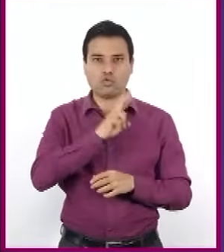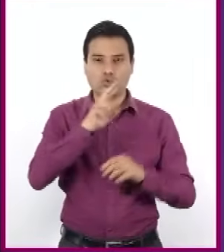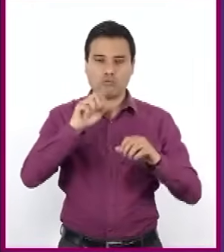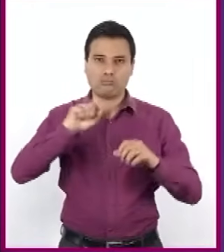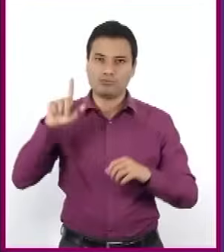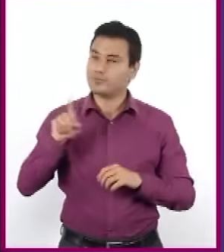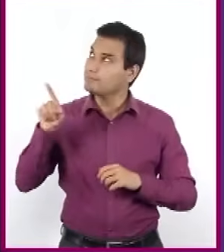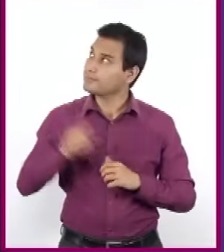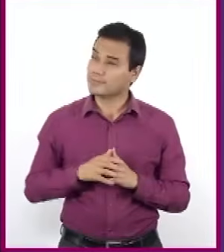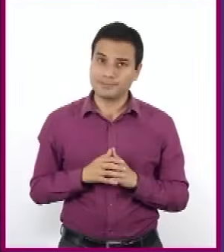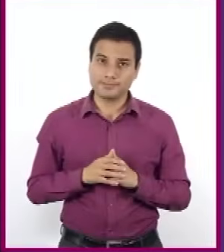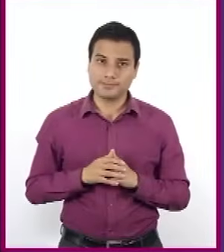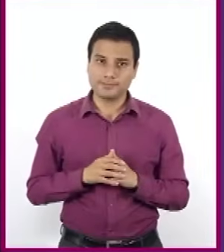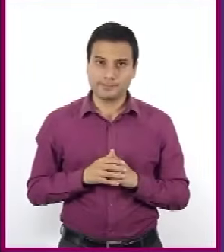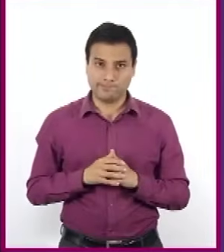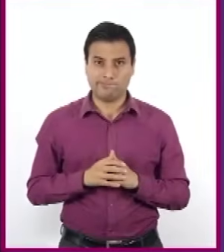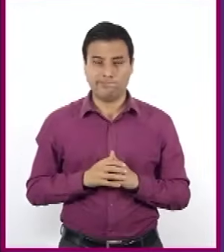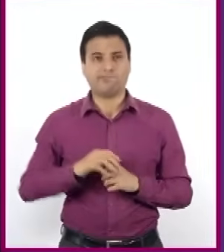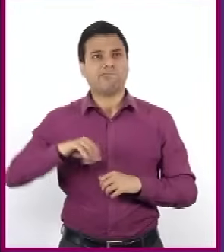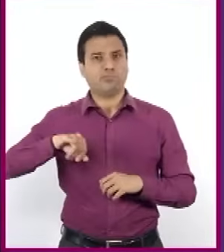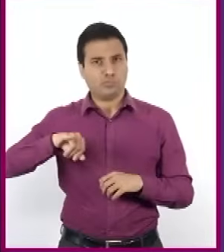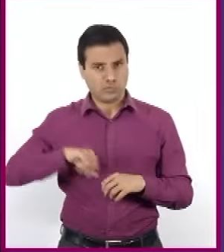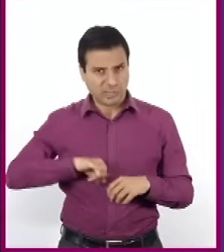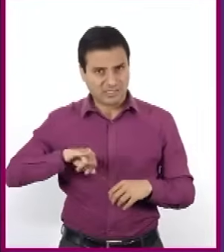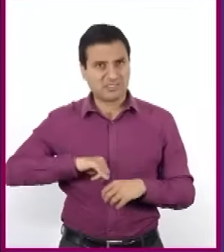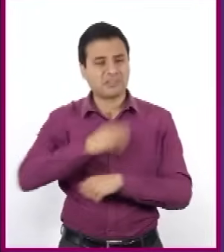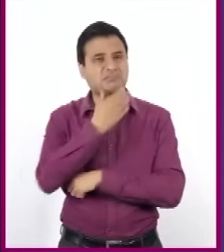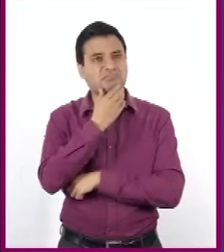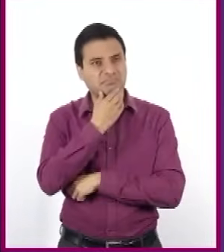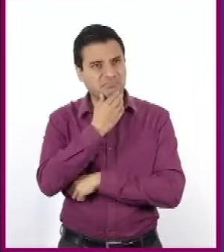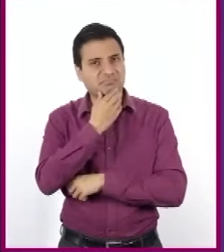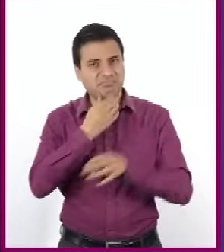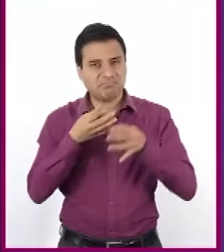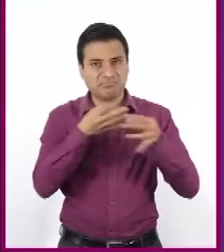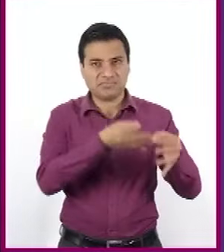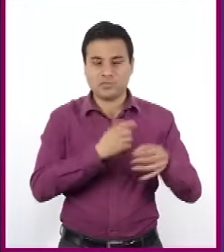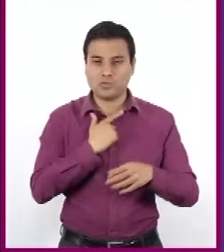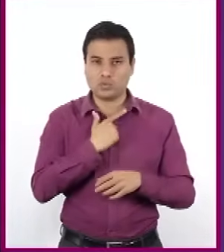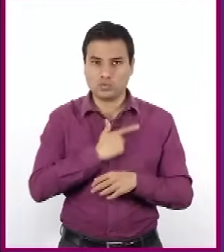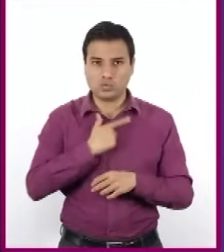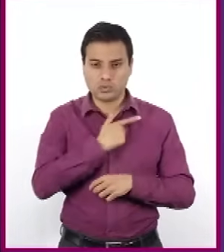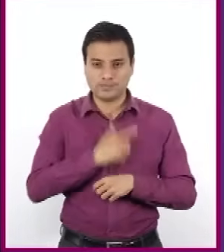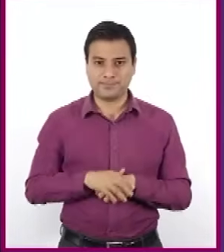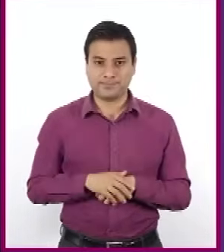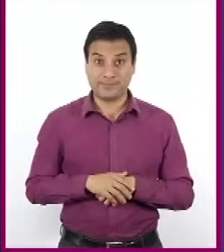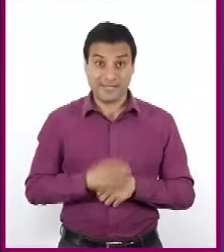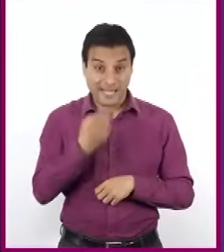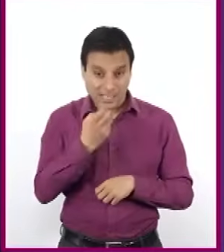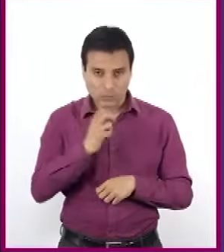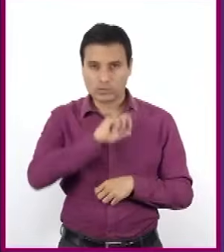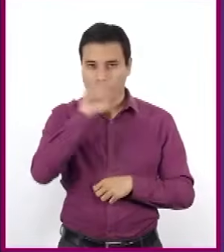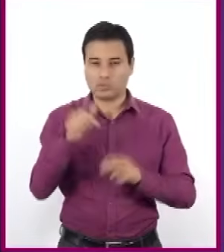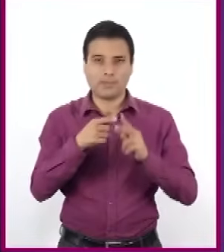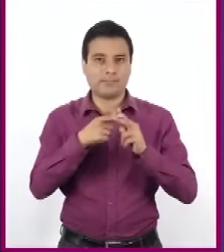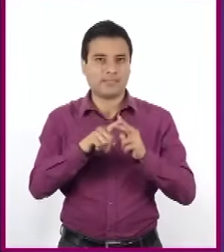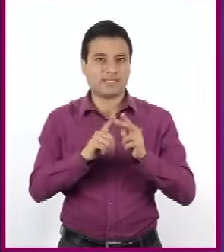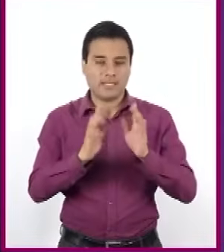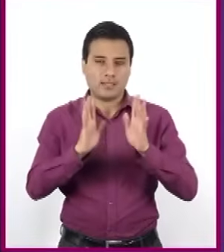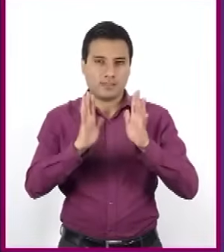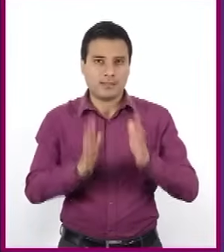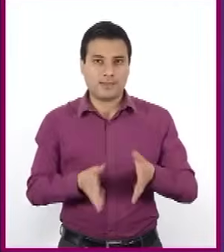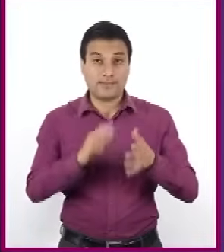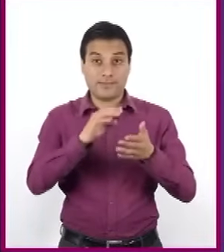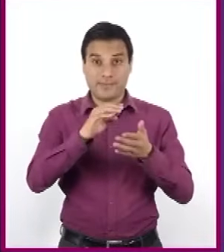Mendeleev, quien se mostró muy interesado en su trabajo. Con esto se sentaron las bases para clasificar y ordenar